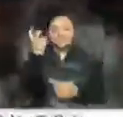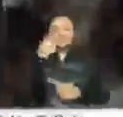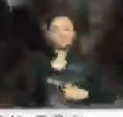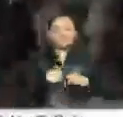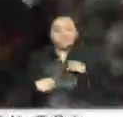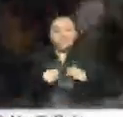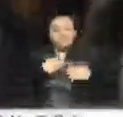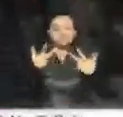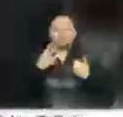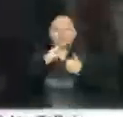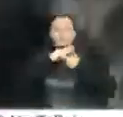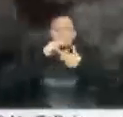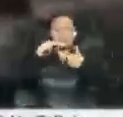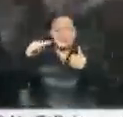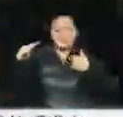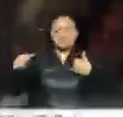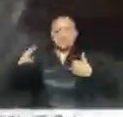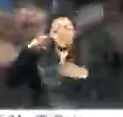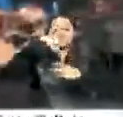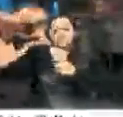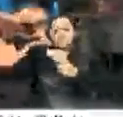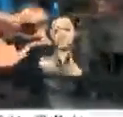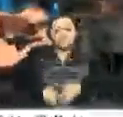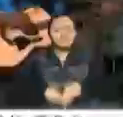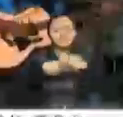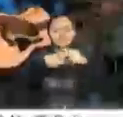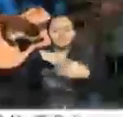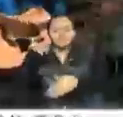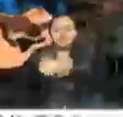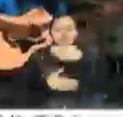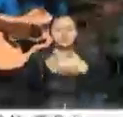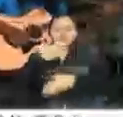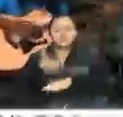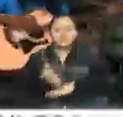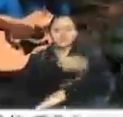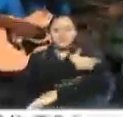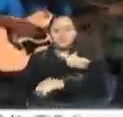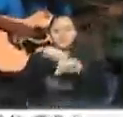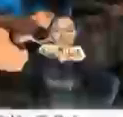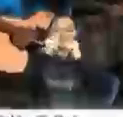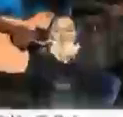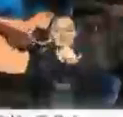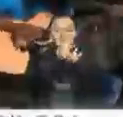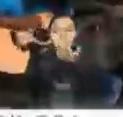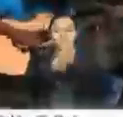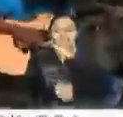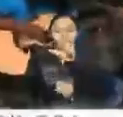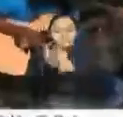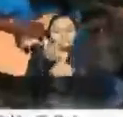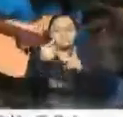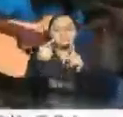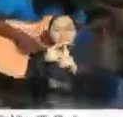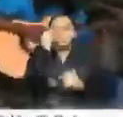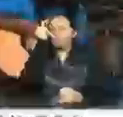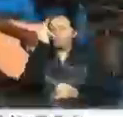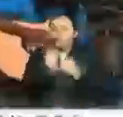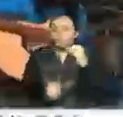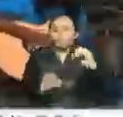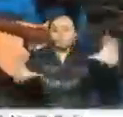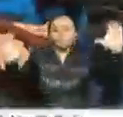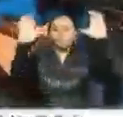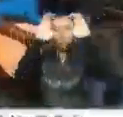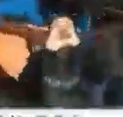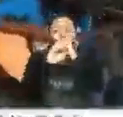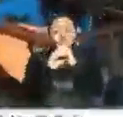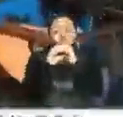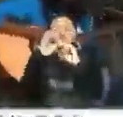localidad de Montecristi, ciudad en donde inició el proceso de cambio con la Asamblea Constituyente, se realizará la última noche cultural en